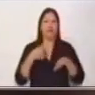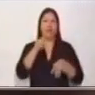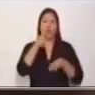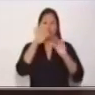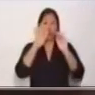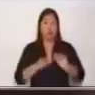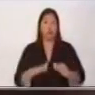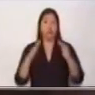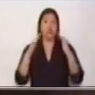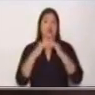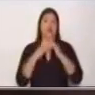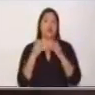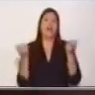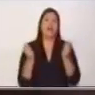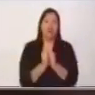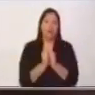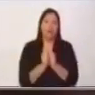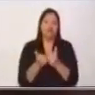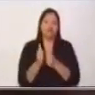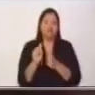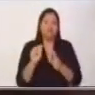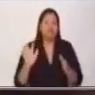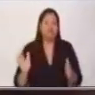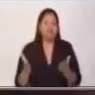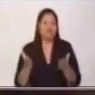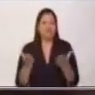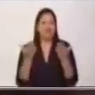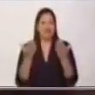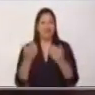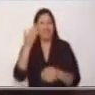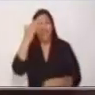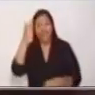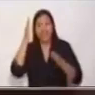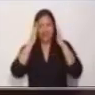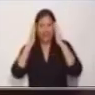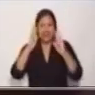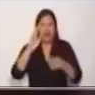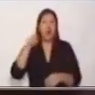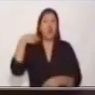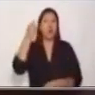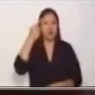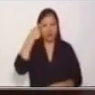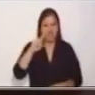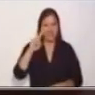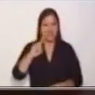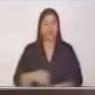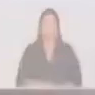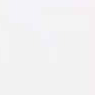casa, porque juntos saldremos adelante. Gracias por tu atención y hasta una próxima oportunidad.